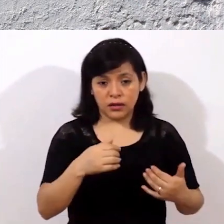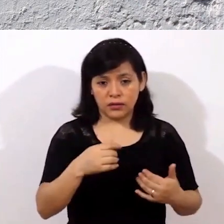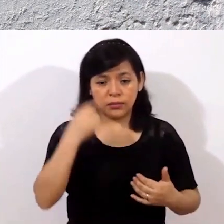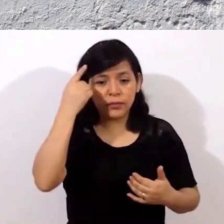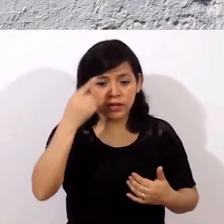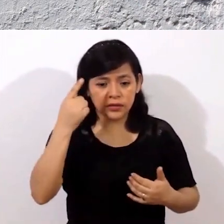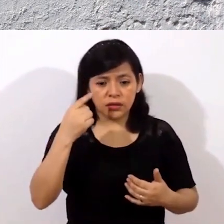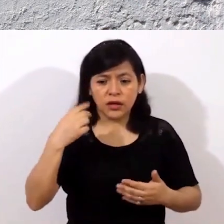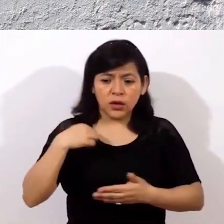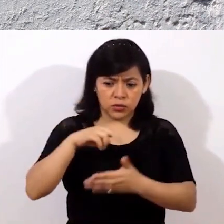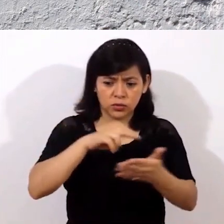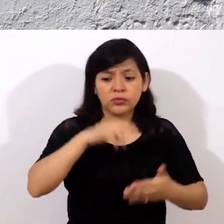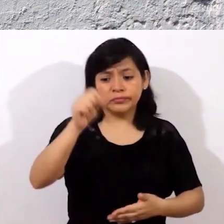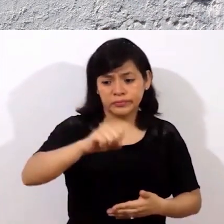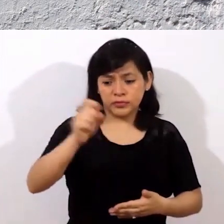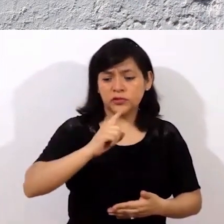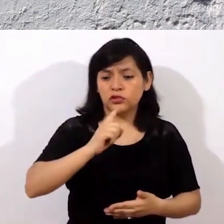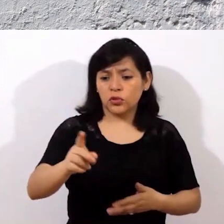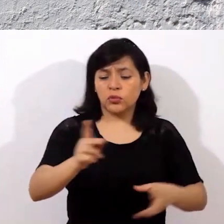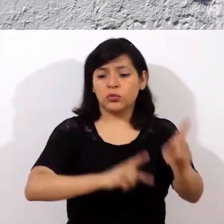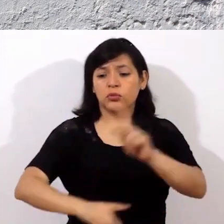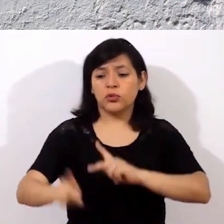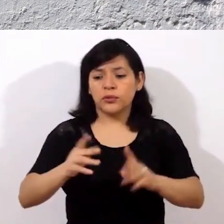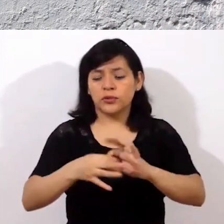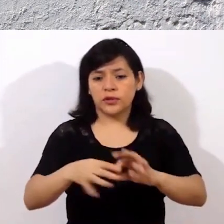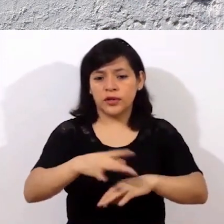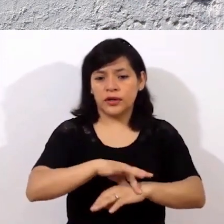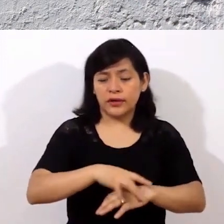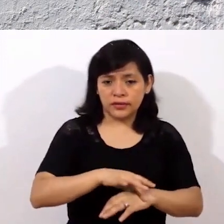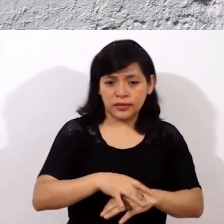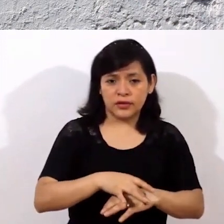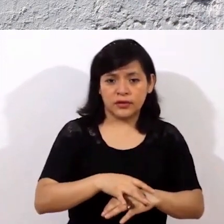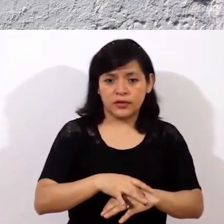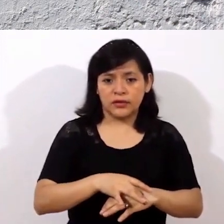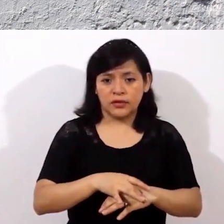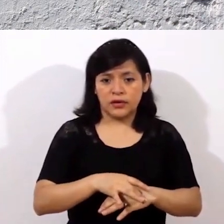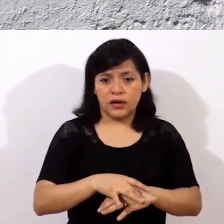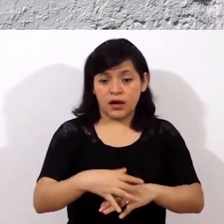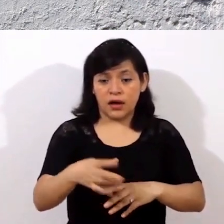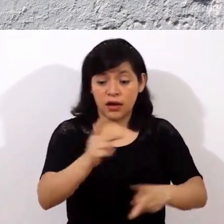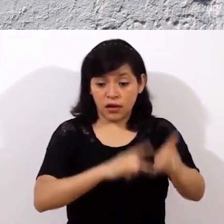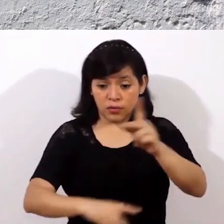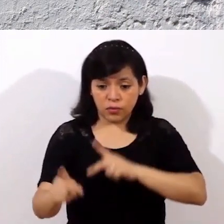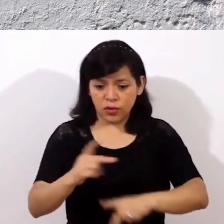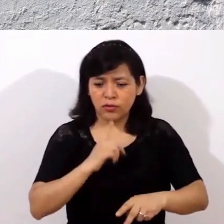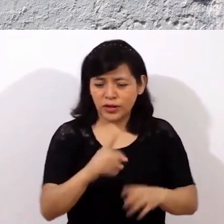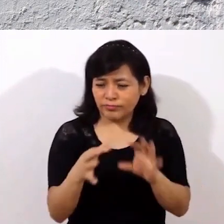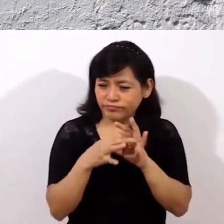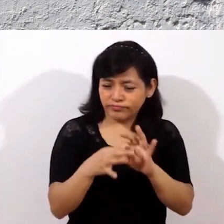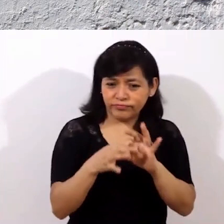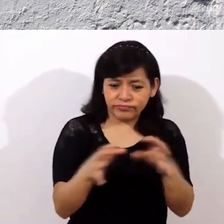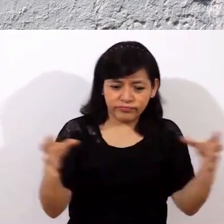de la tierra. La tierra y el pueblo eran tan inseparables e indivisibles. Por eso cuando ellos salen de su